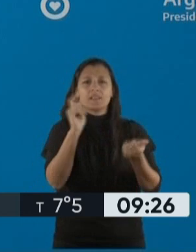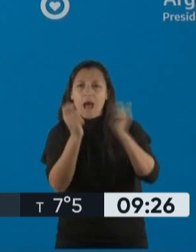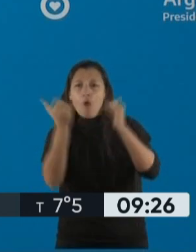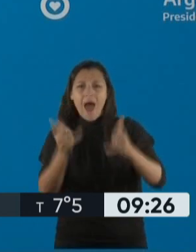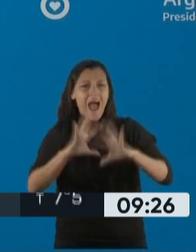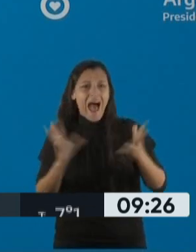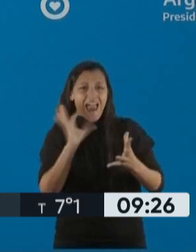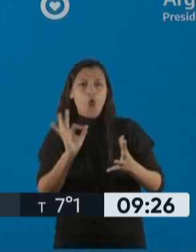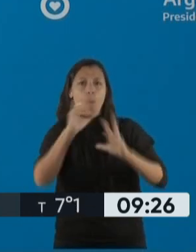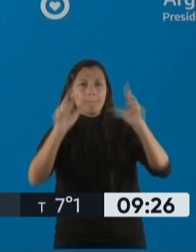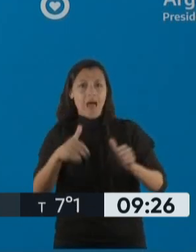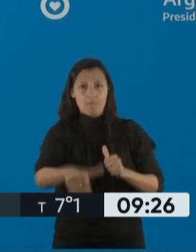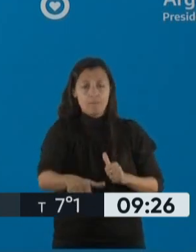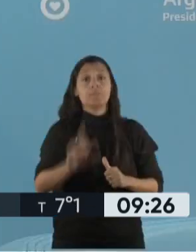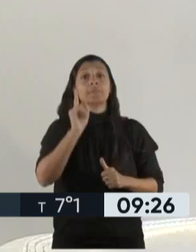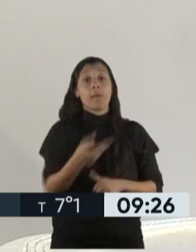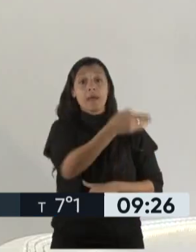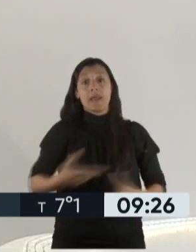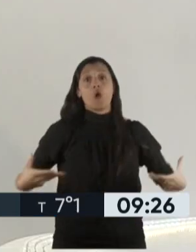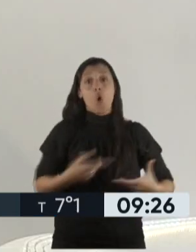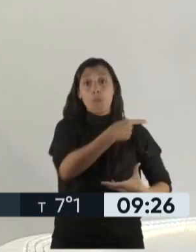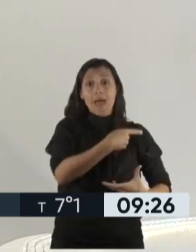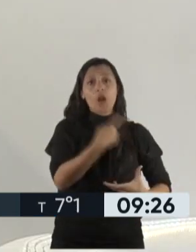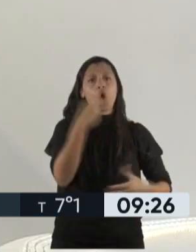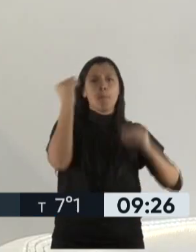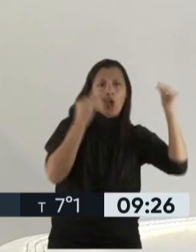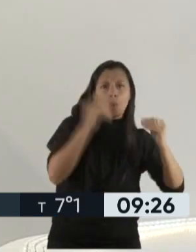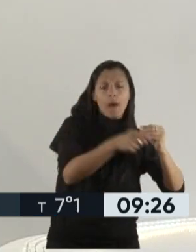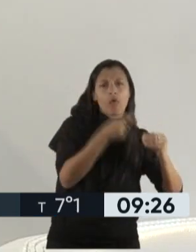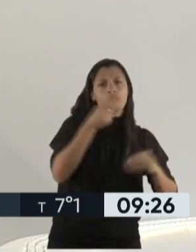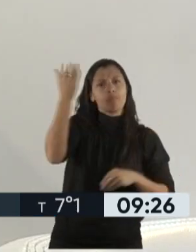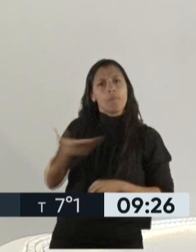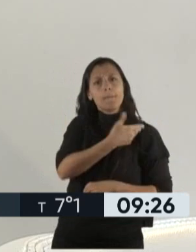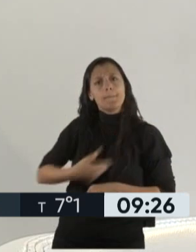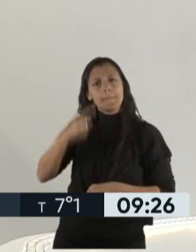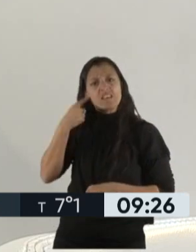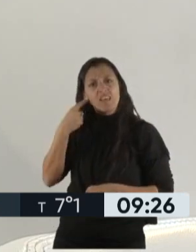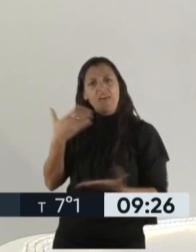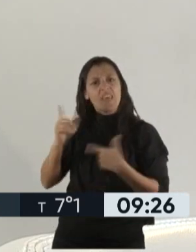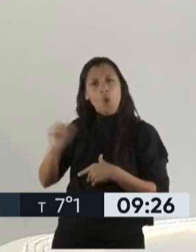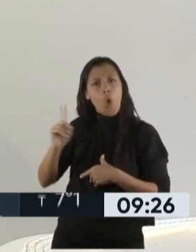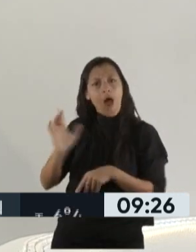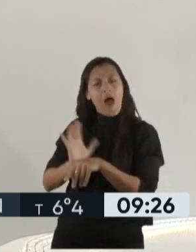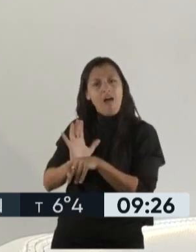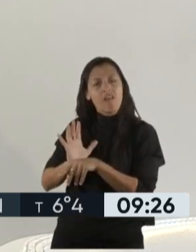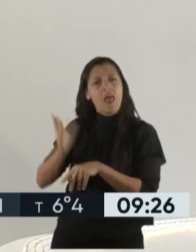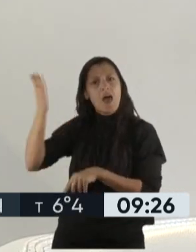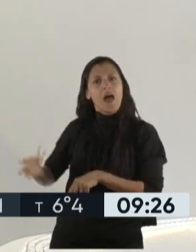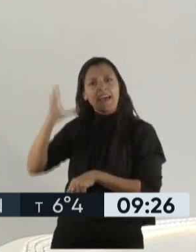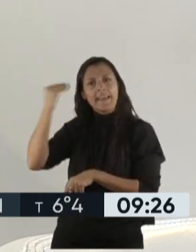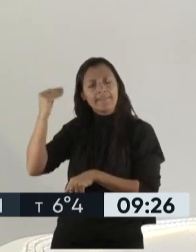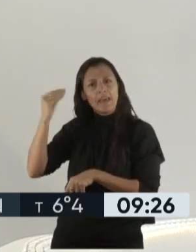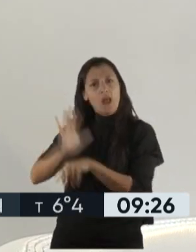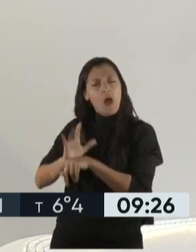sentido, el gobierno no está preocupado porque el presidente no habla con la vicepresidenta. Se van